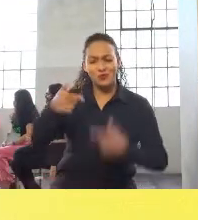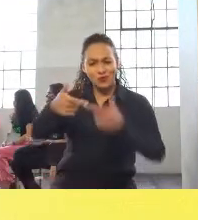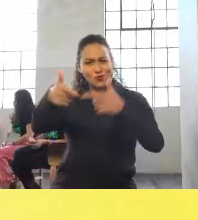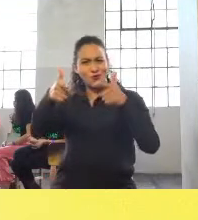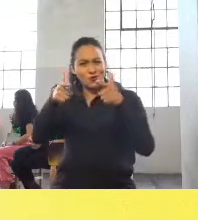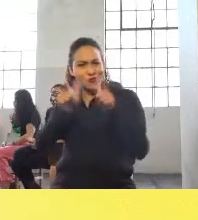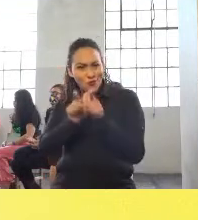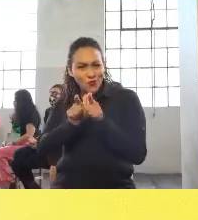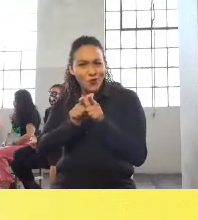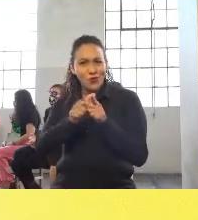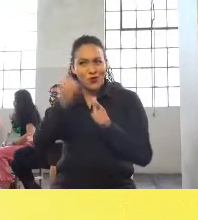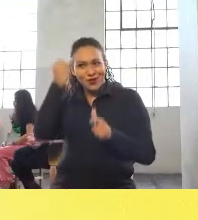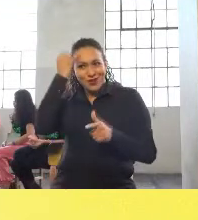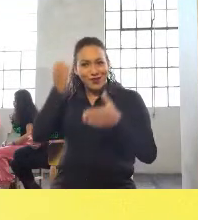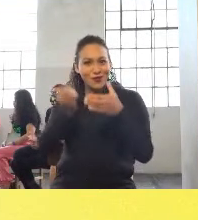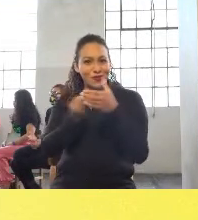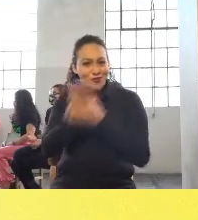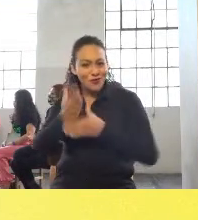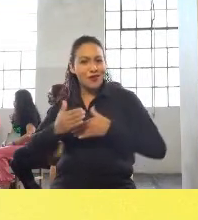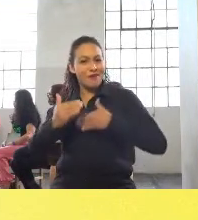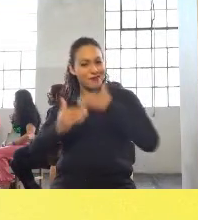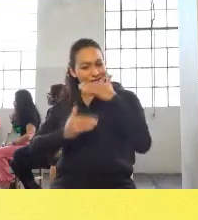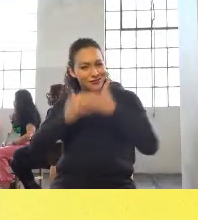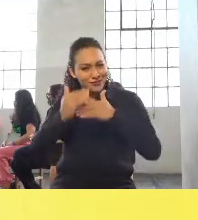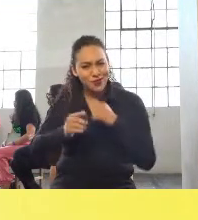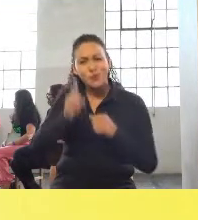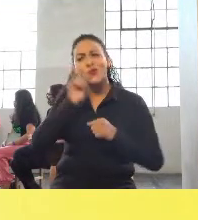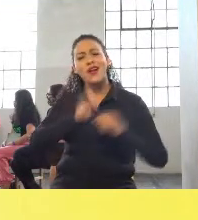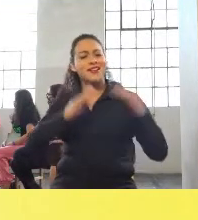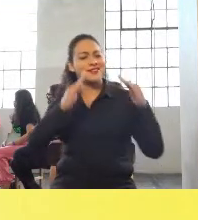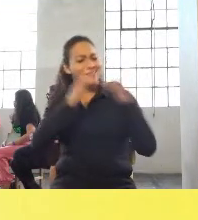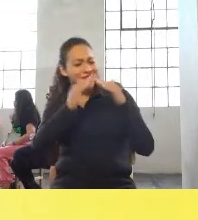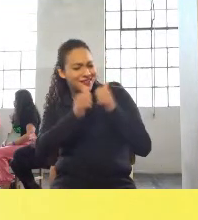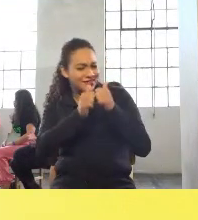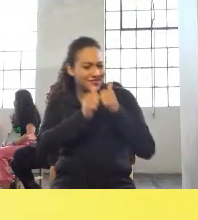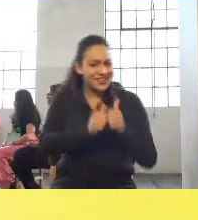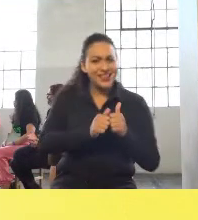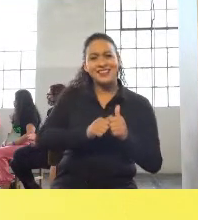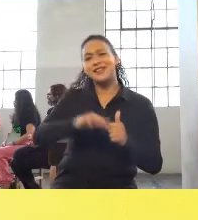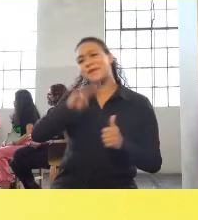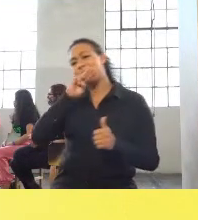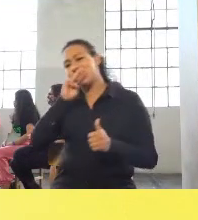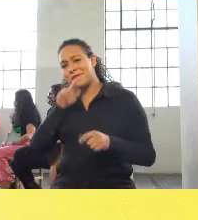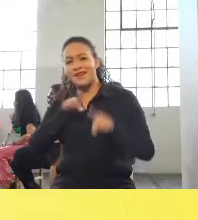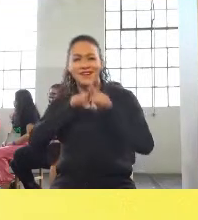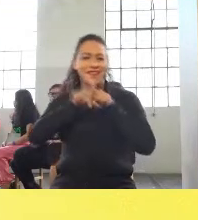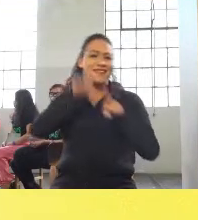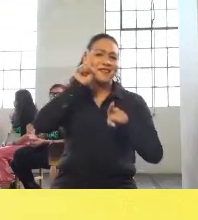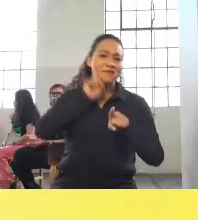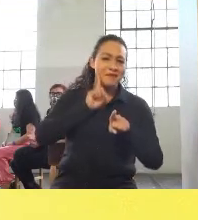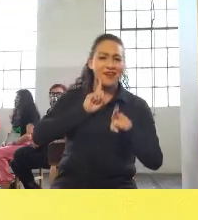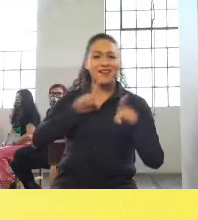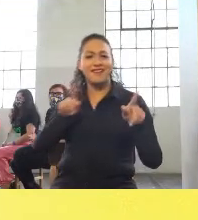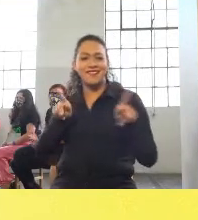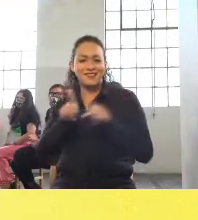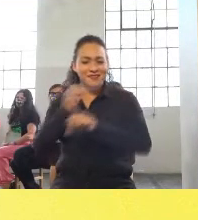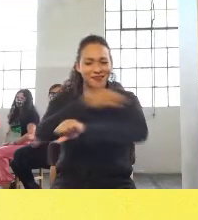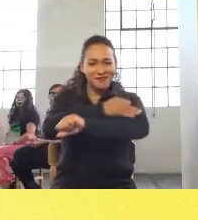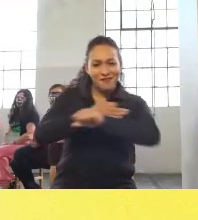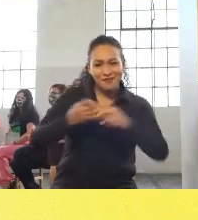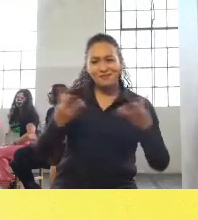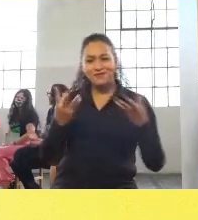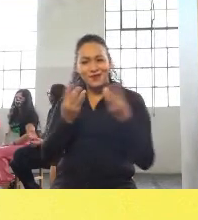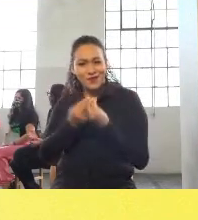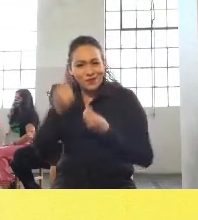en transformación, individuas, profesionistas, amas de casa, madres, hermanas, hijas, emprendedoras, parejas y amigas. Ante la violencia normalizada y la